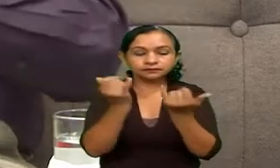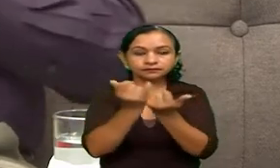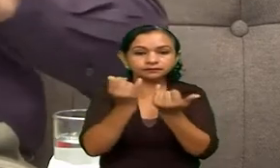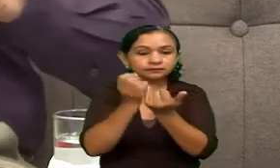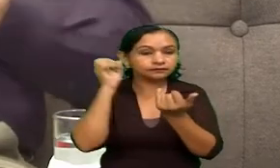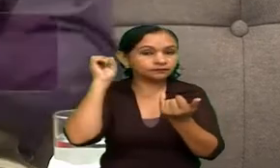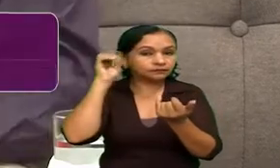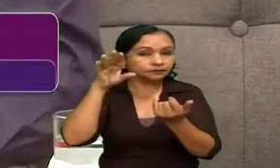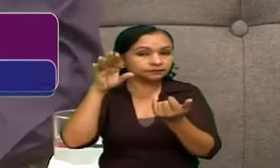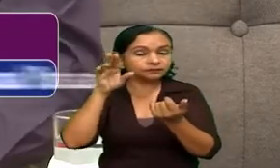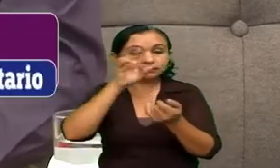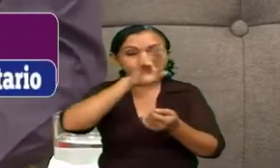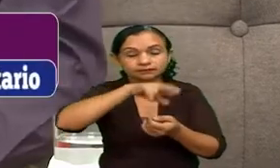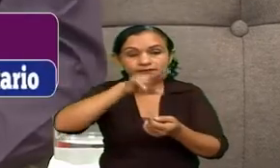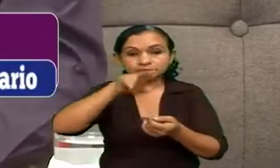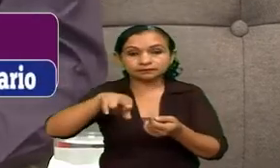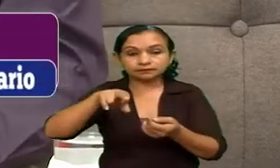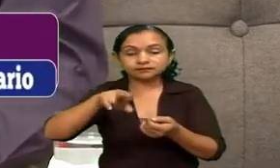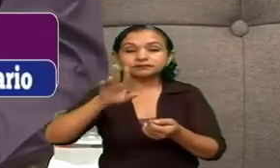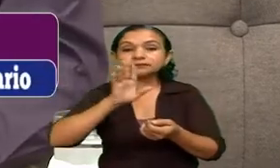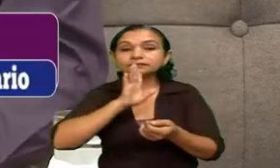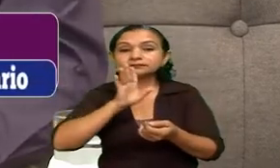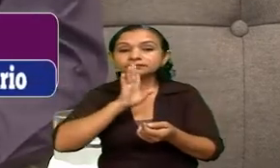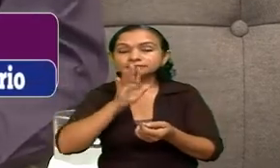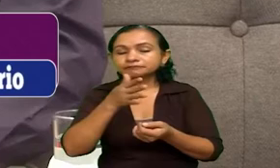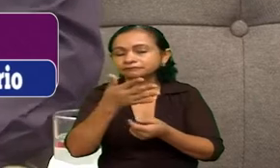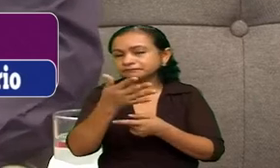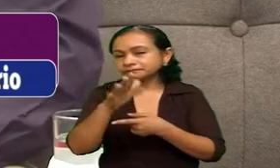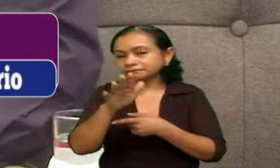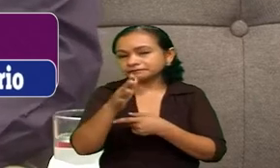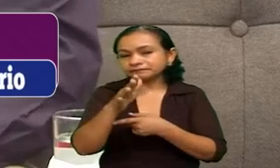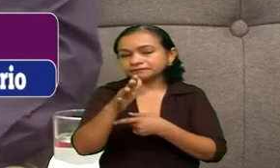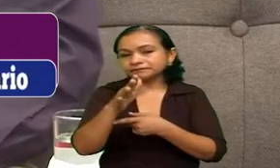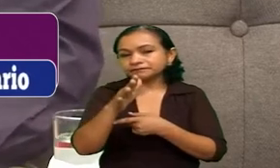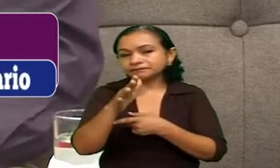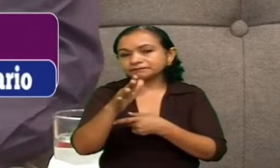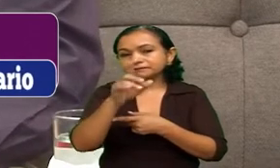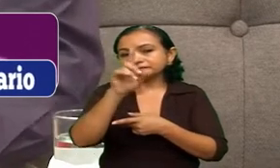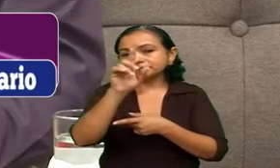zona de Rivas. Estamos hablando de aproximadamente